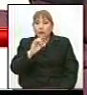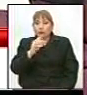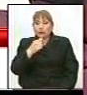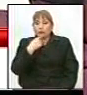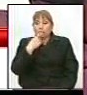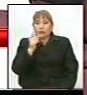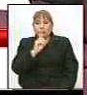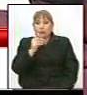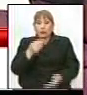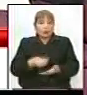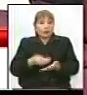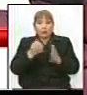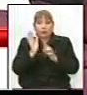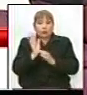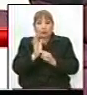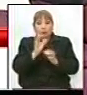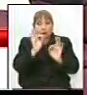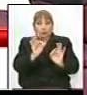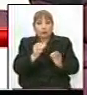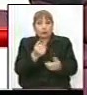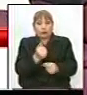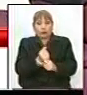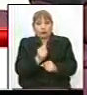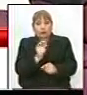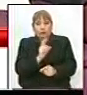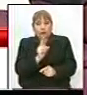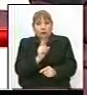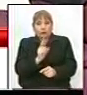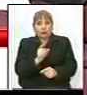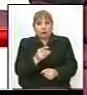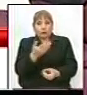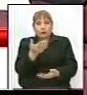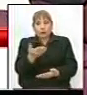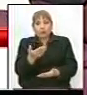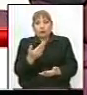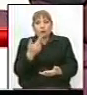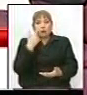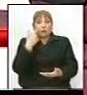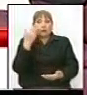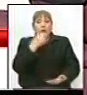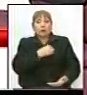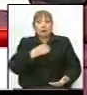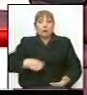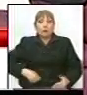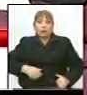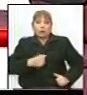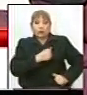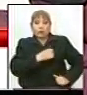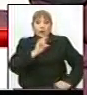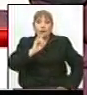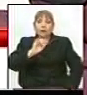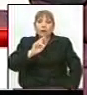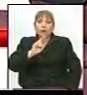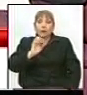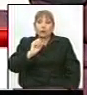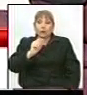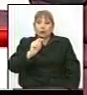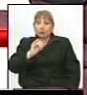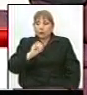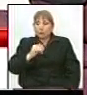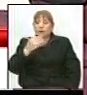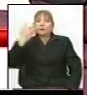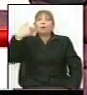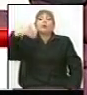no fue designado por el señor entonces ministro del Interior, señor Urresti, sino él